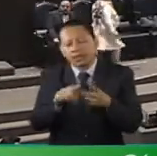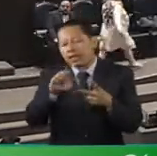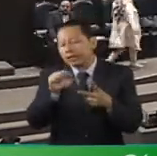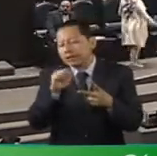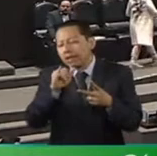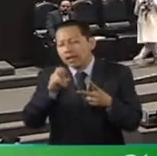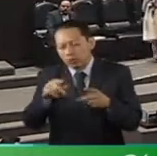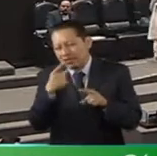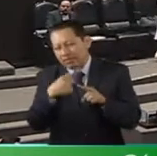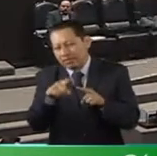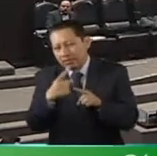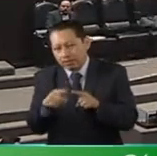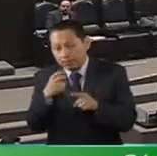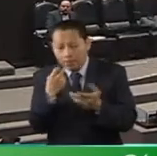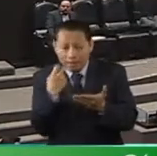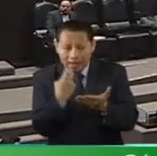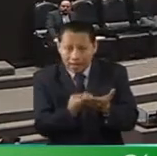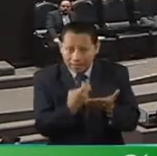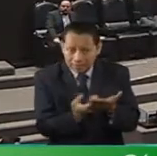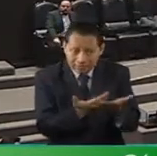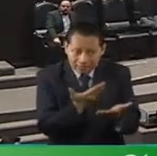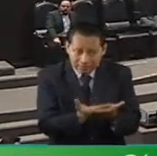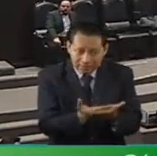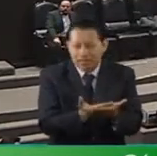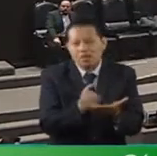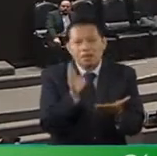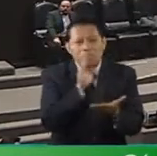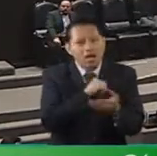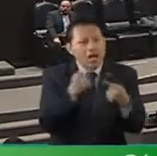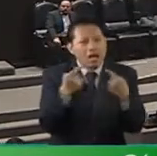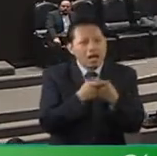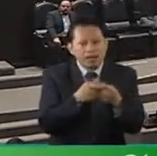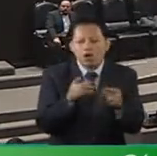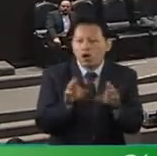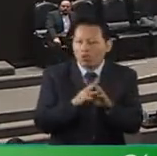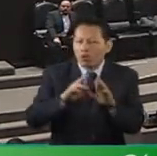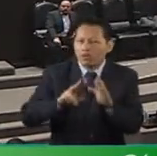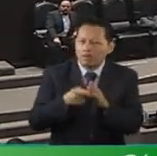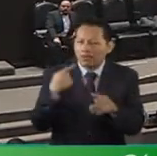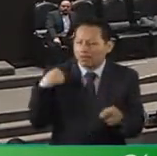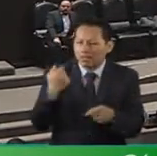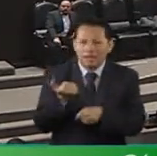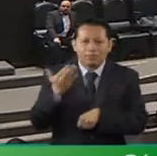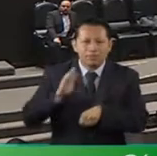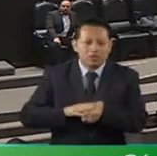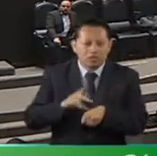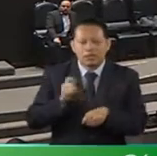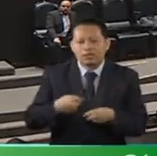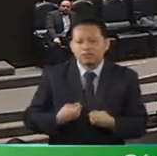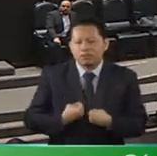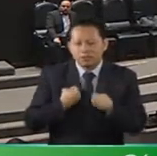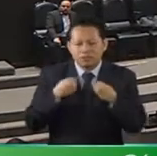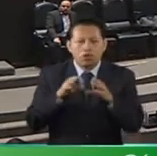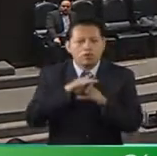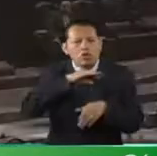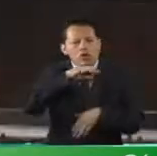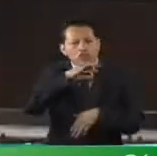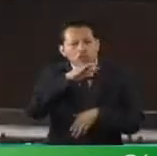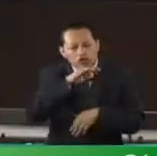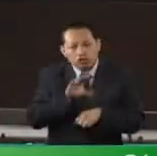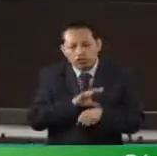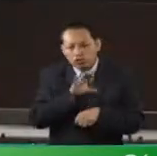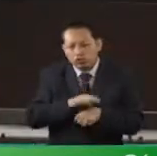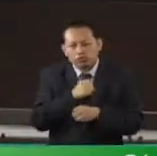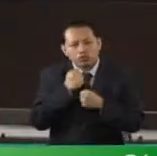varios más. Esta reforma tóxica nos sentencia a repetir lo que hemos vivido en el último sexenio, un aumento de la contaminación